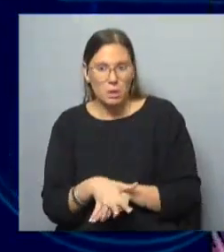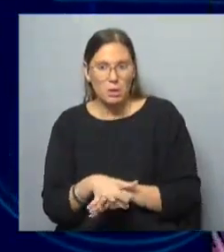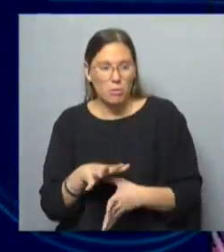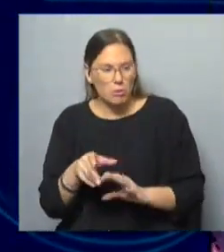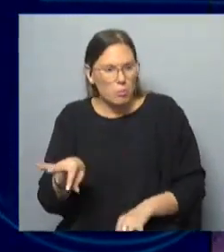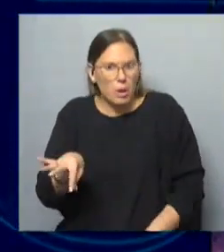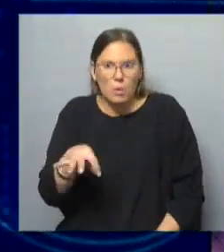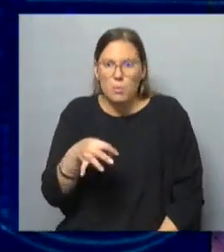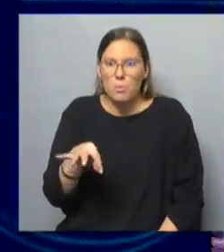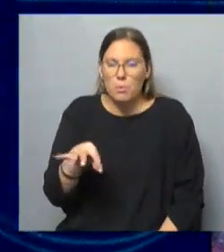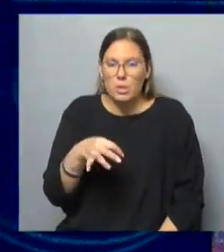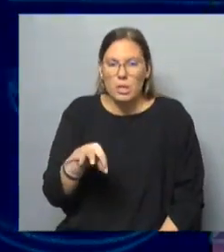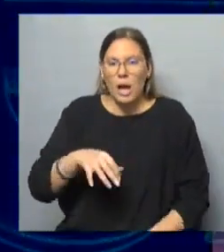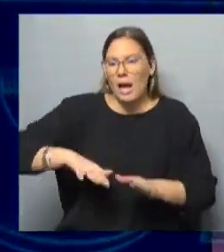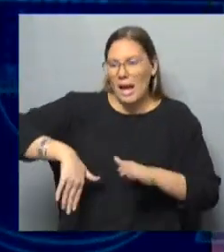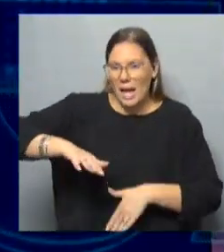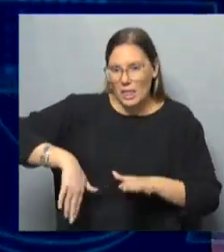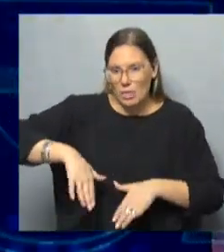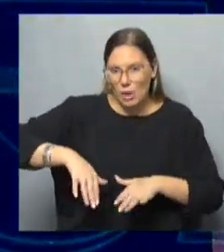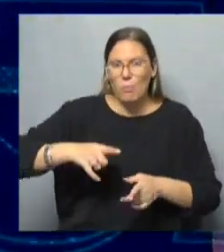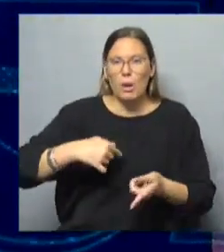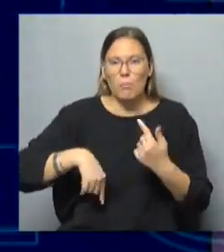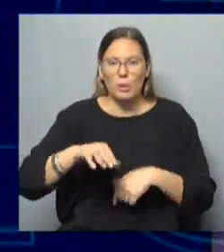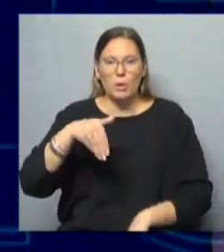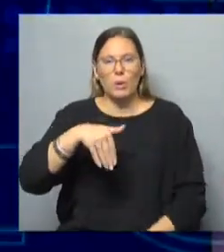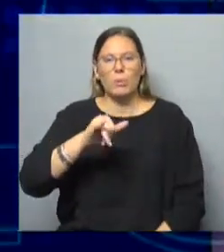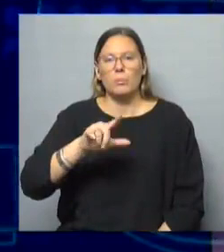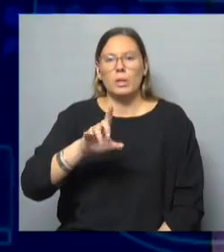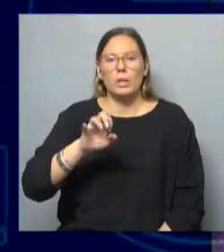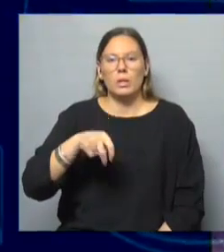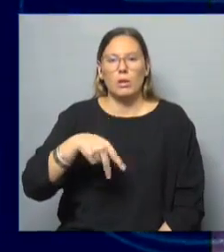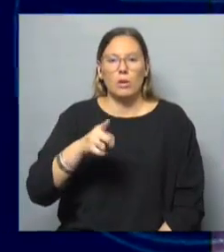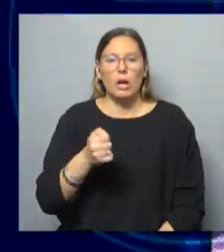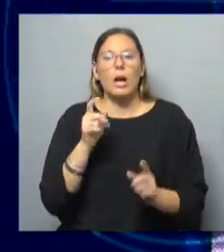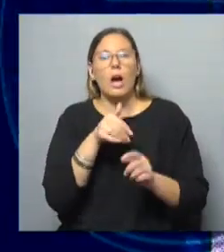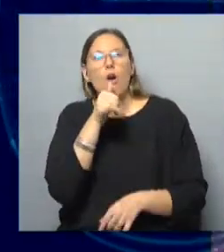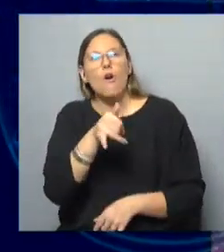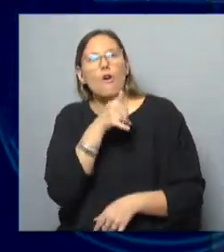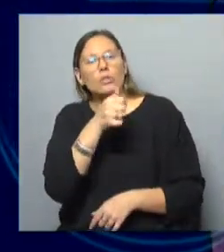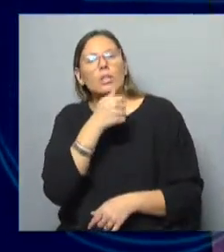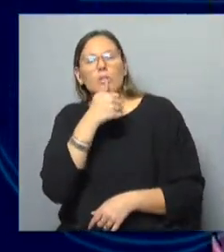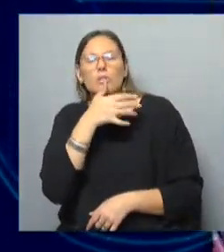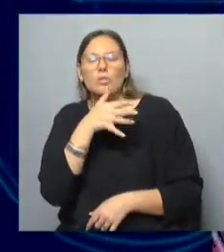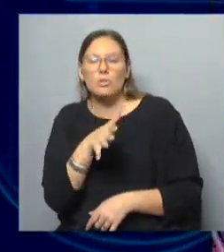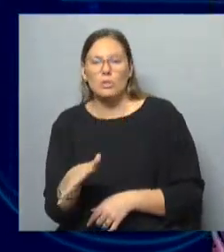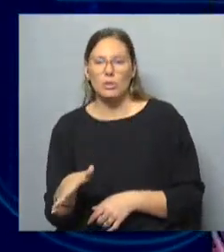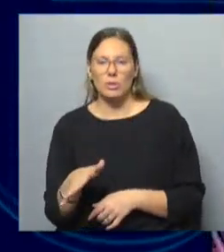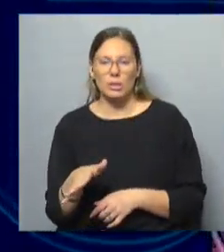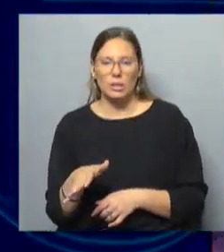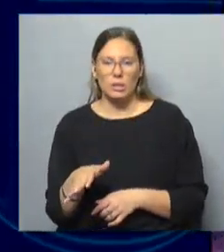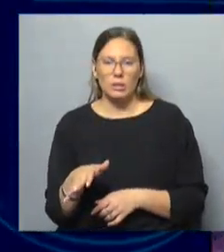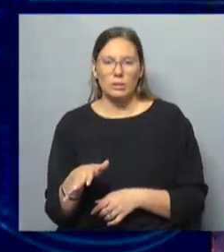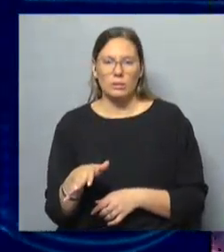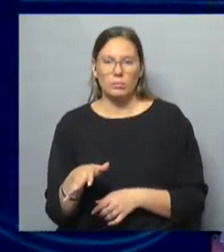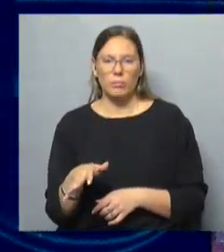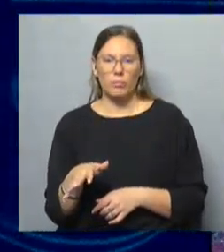única con el candombe también, pero sobre todo con la milonga, y empezó a contar historias que con